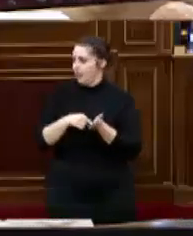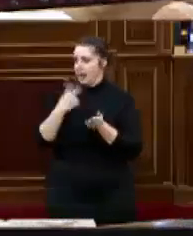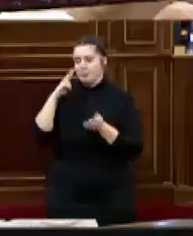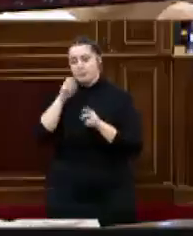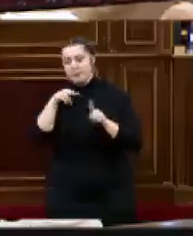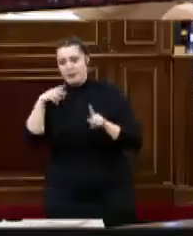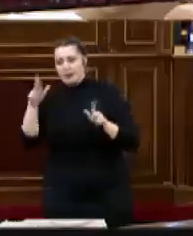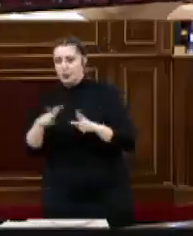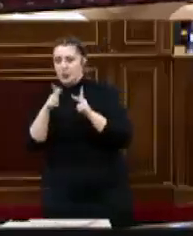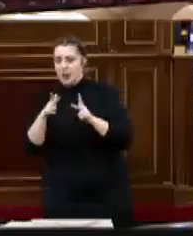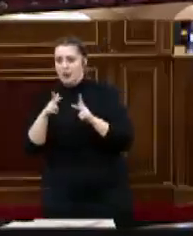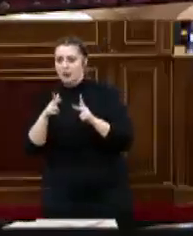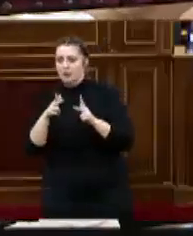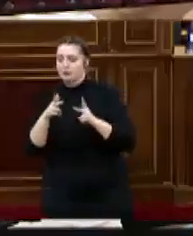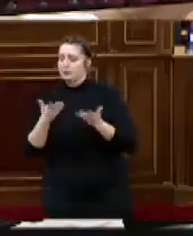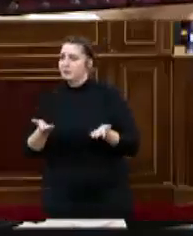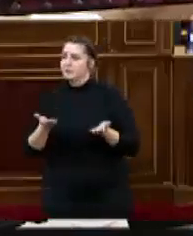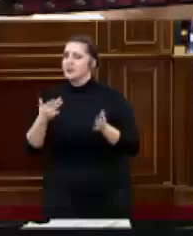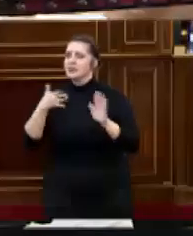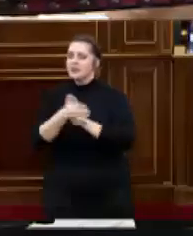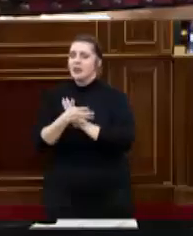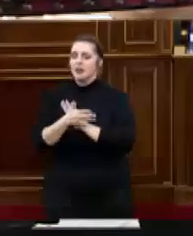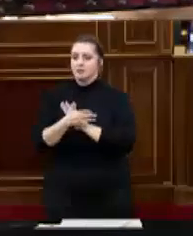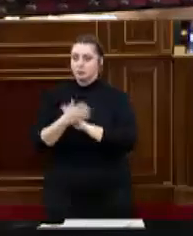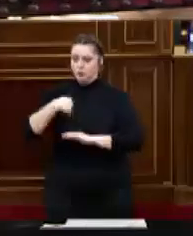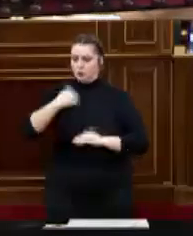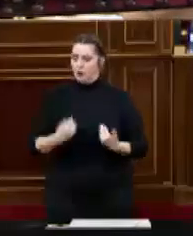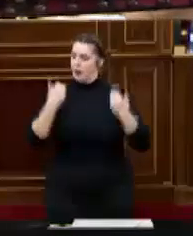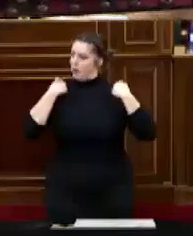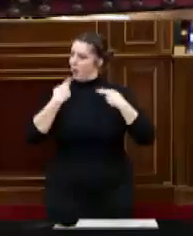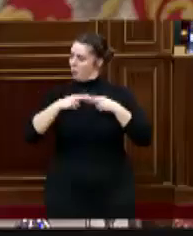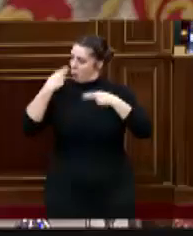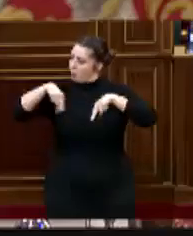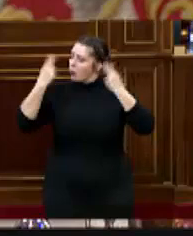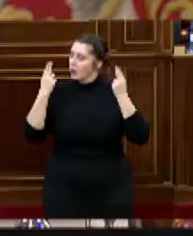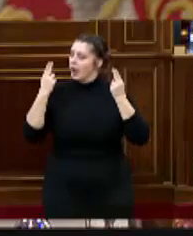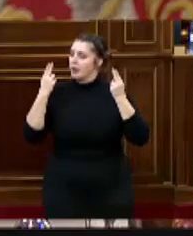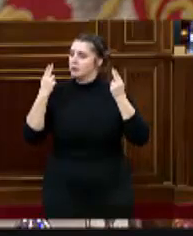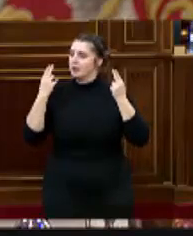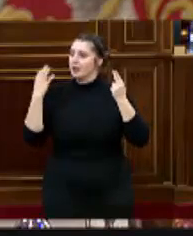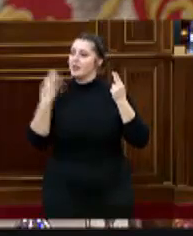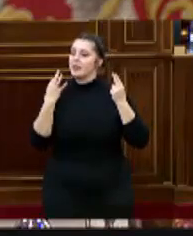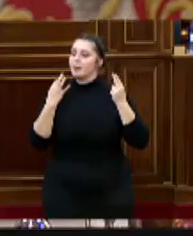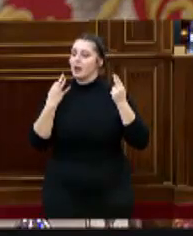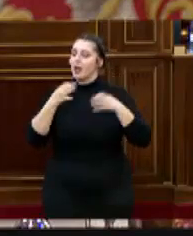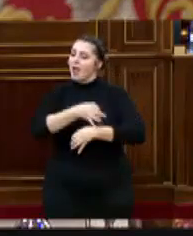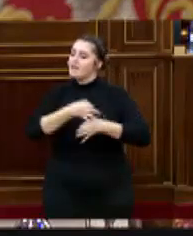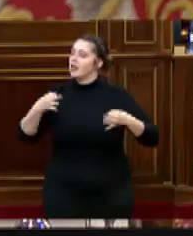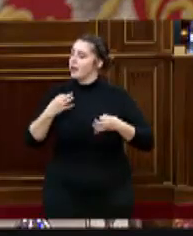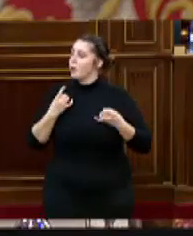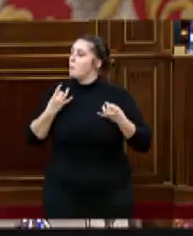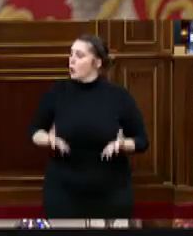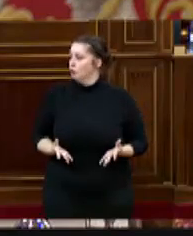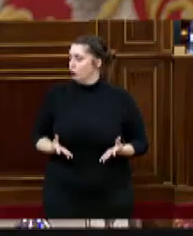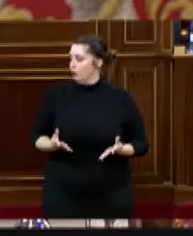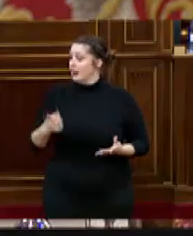y no al revés la delegación de quienes ostentamos responsabilidades públicas es la de responder con eficacia y prontitud